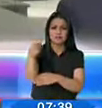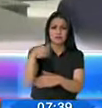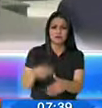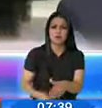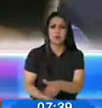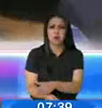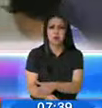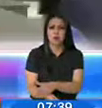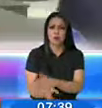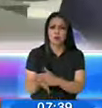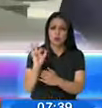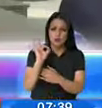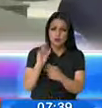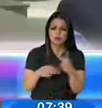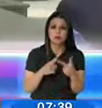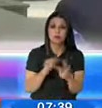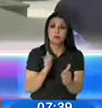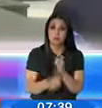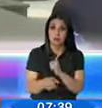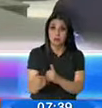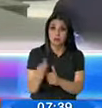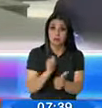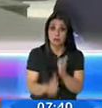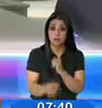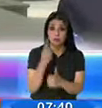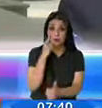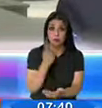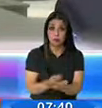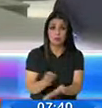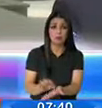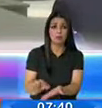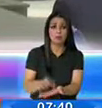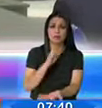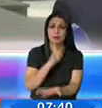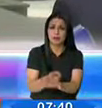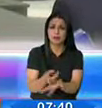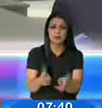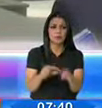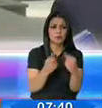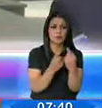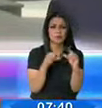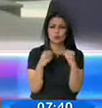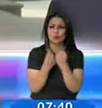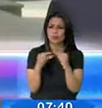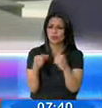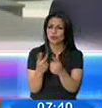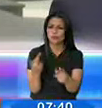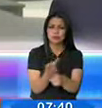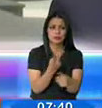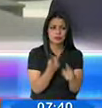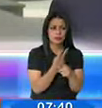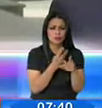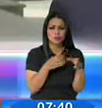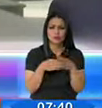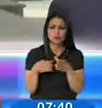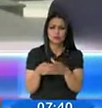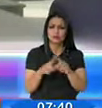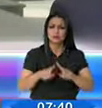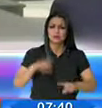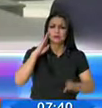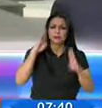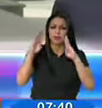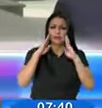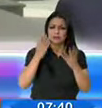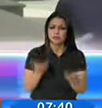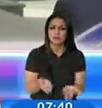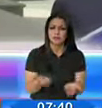la sala. Pasó la prueba del polígrafo. Estamos viendo también otras bandas asociadas de otros policías